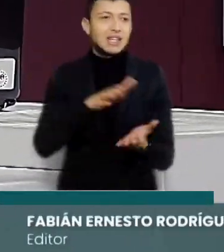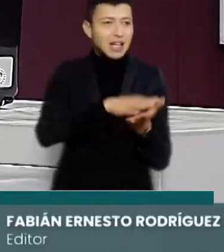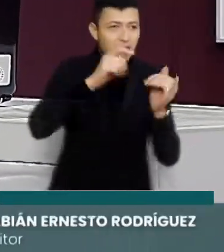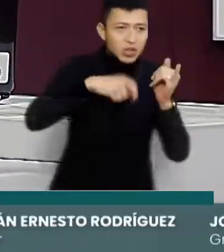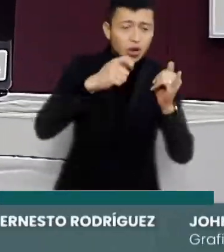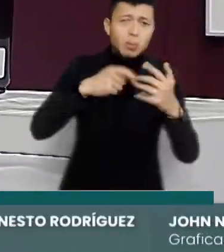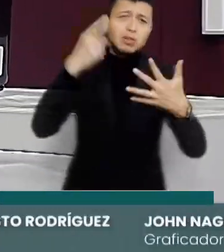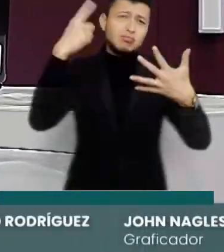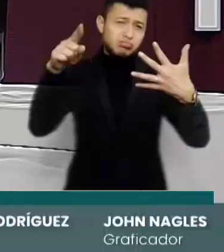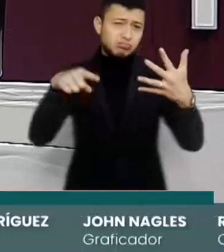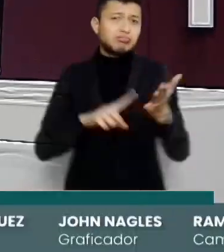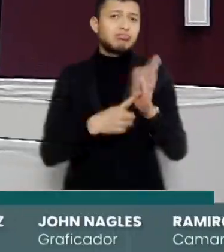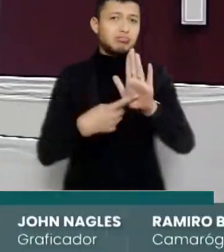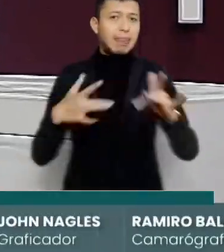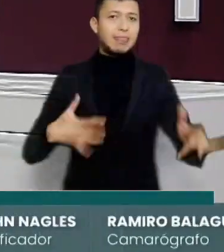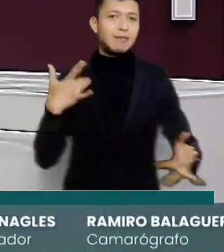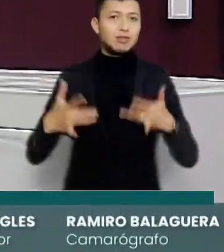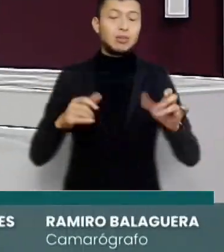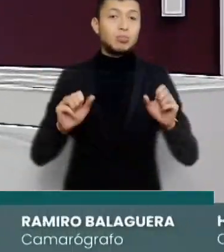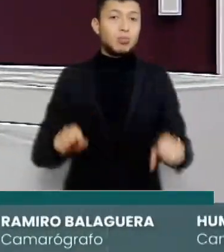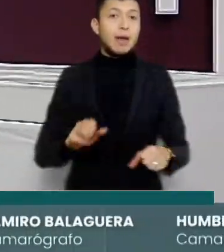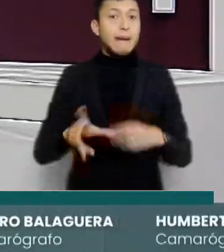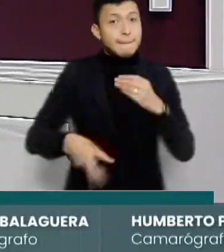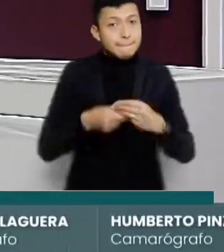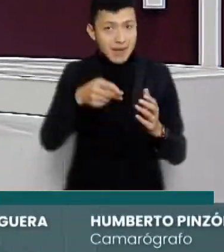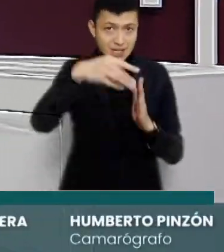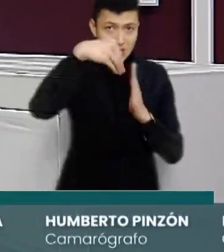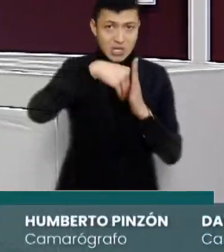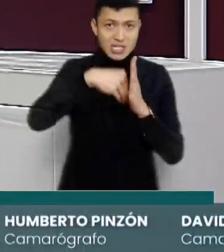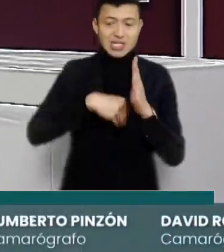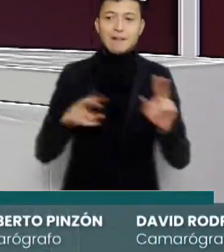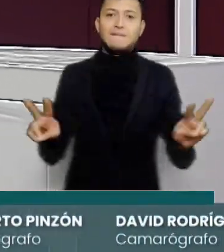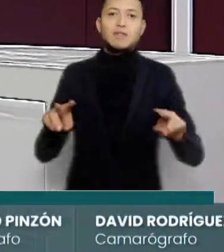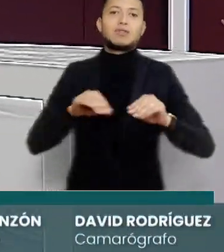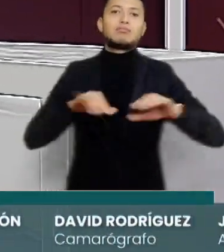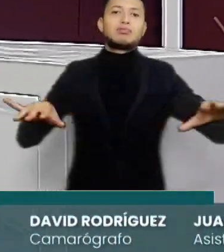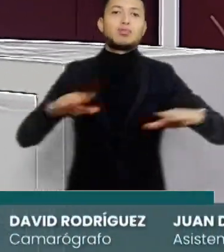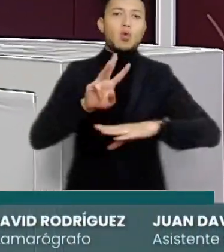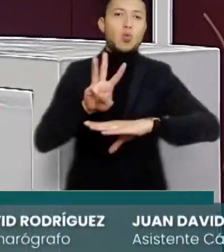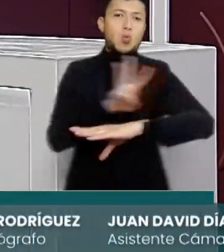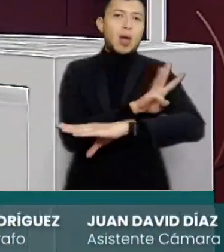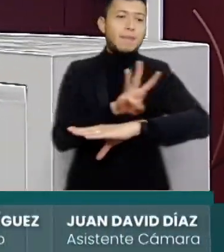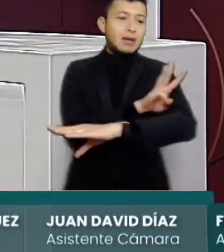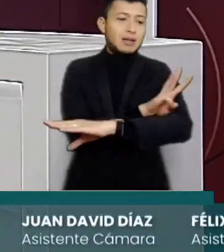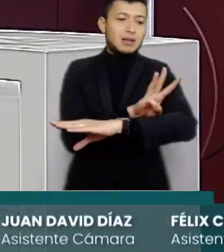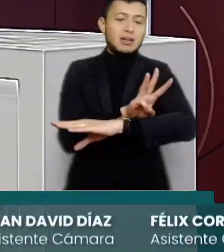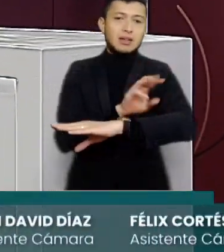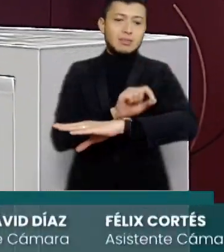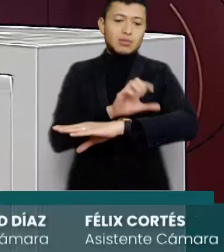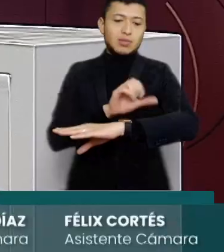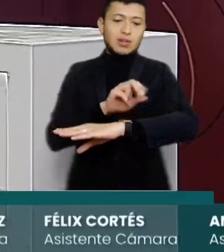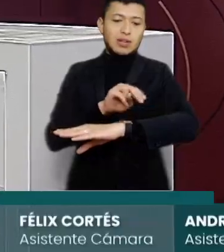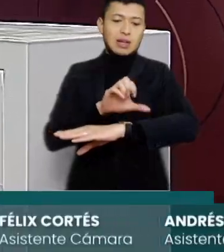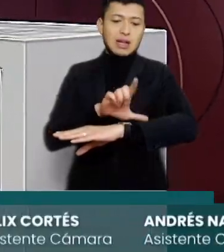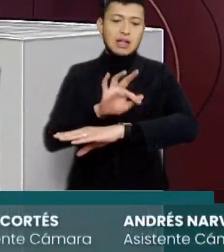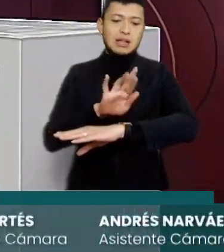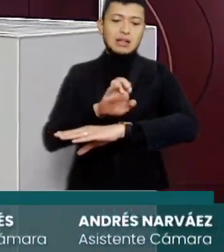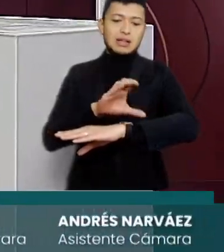documentales y mucho más. Recuerde también que puede ver todo nuestro contenido en la señal en vivo de nuestra página web www